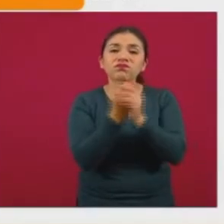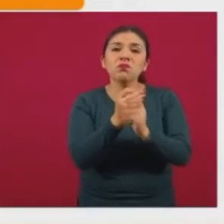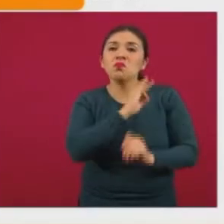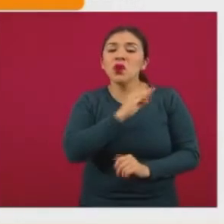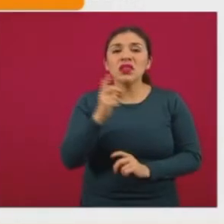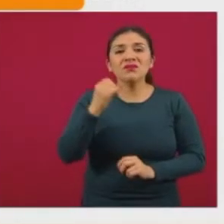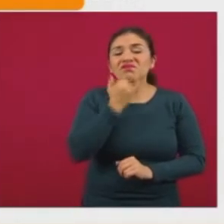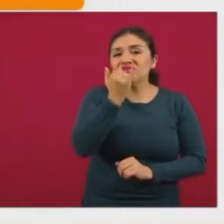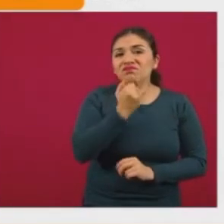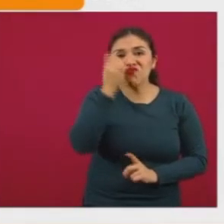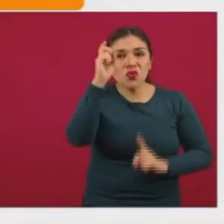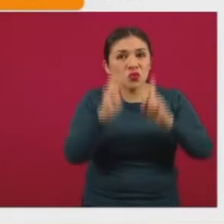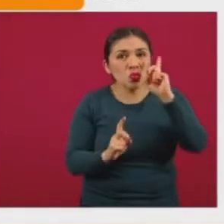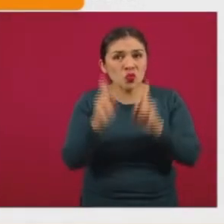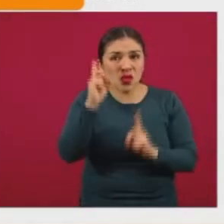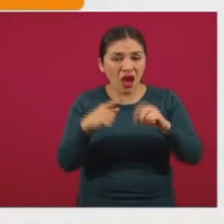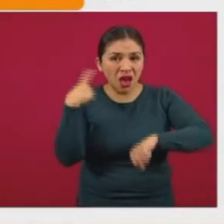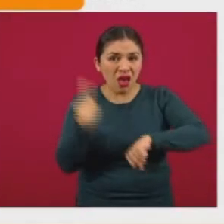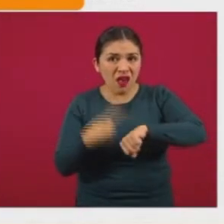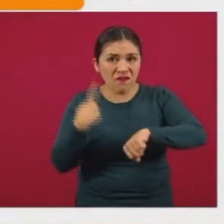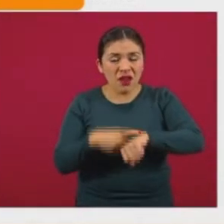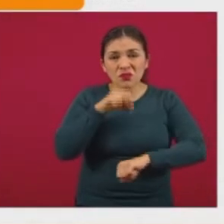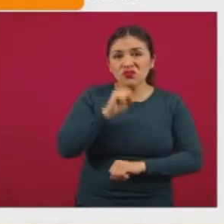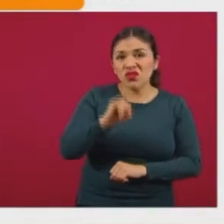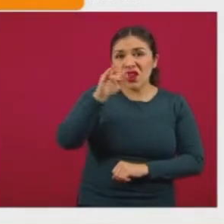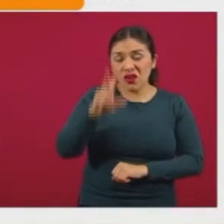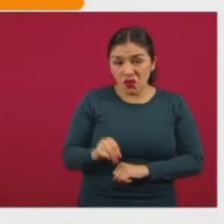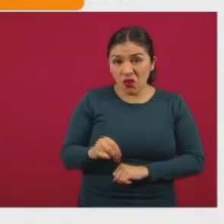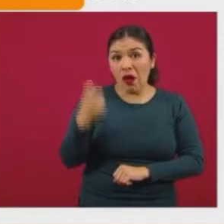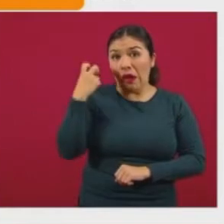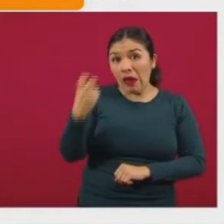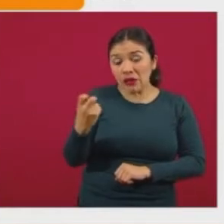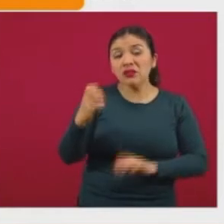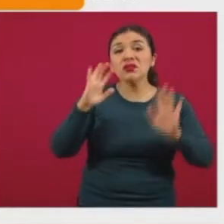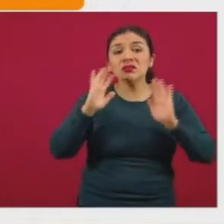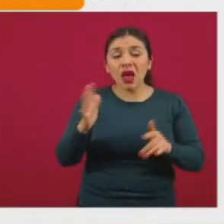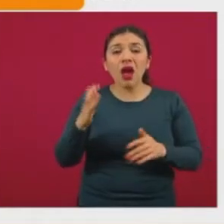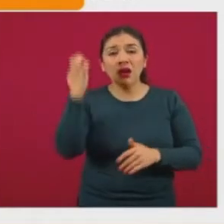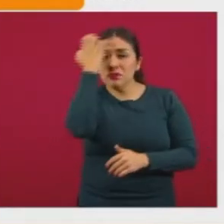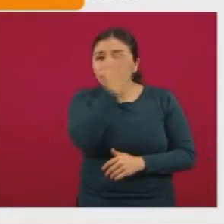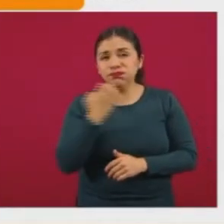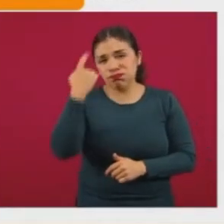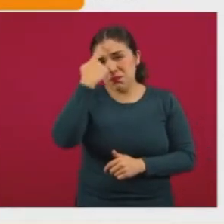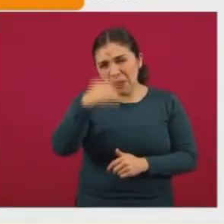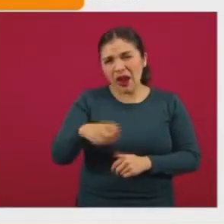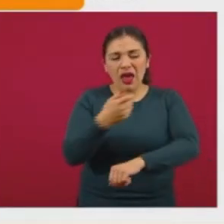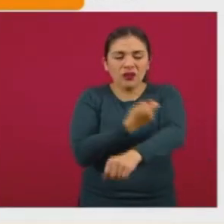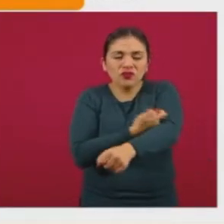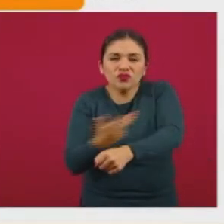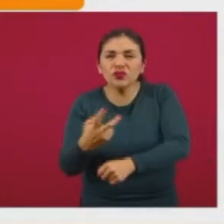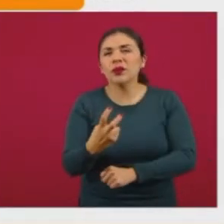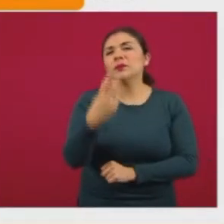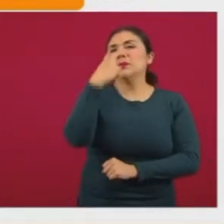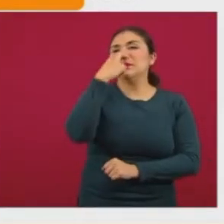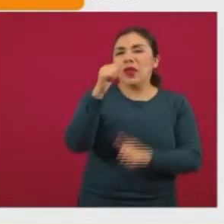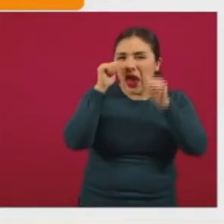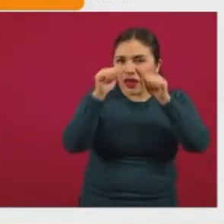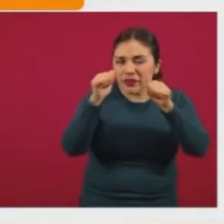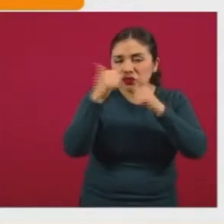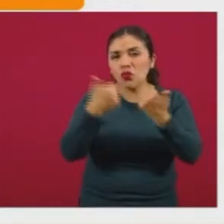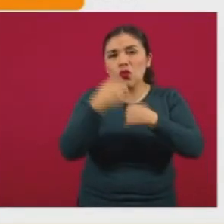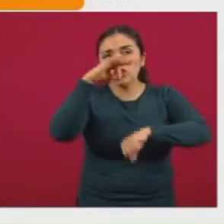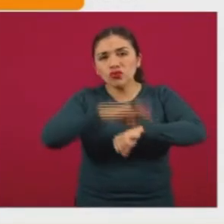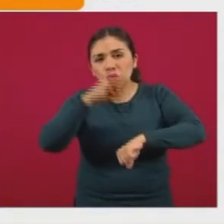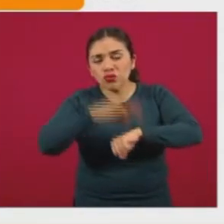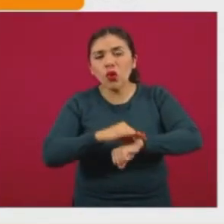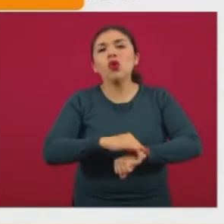casos sospechosos de la enfermedad y por lo tanto han ingresado a los diferentes protocolos, tanto de atención médica